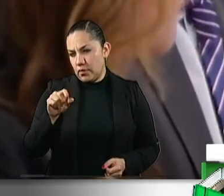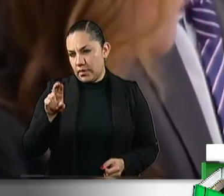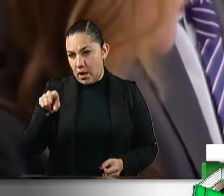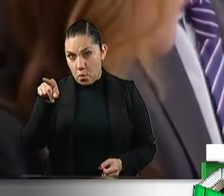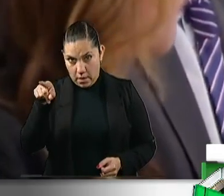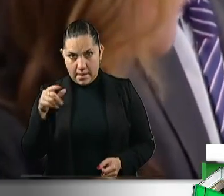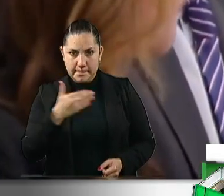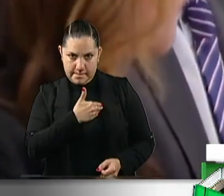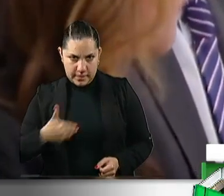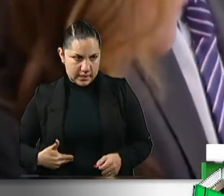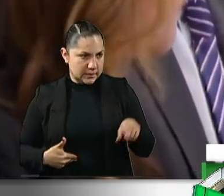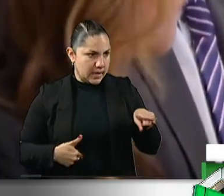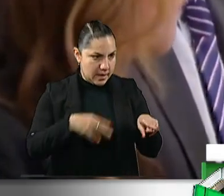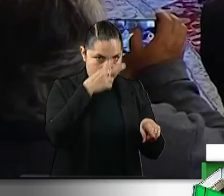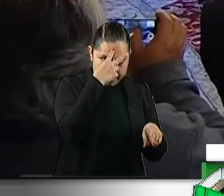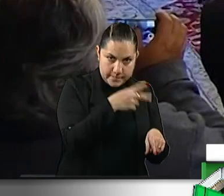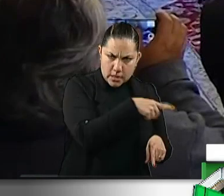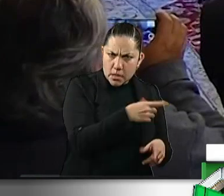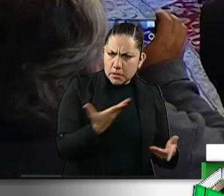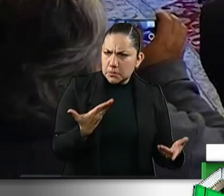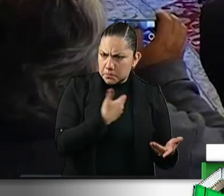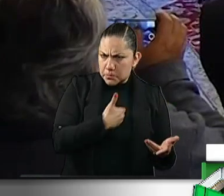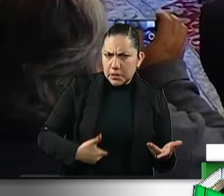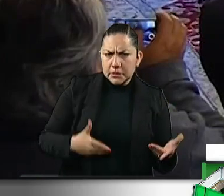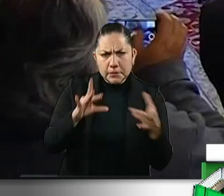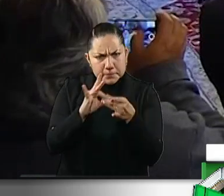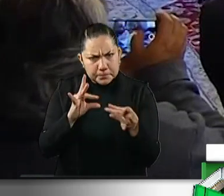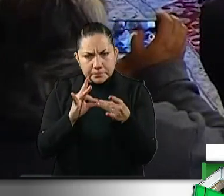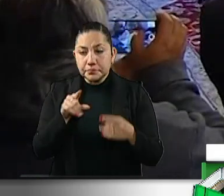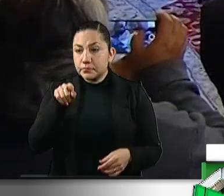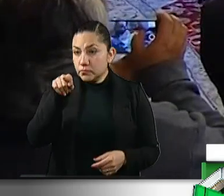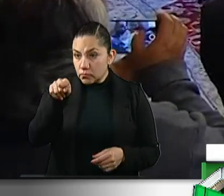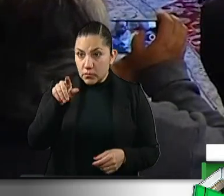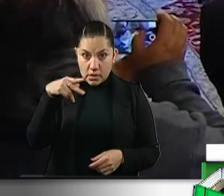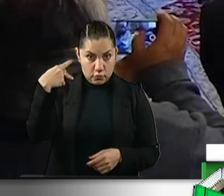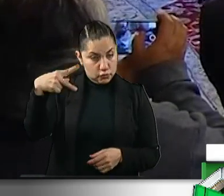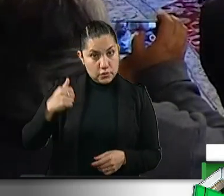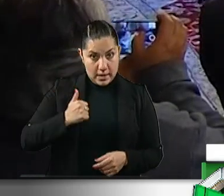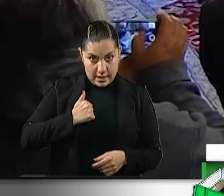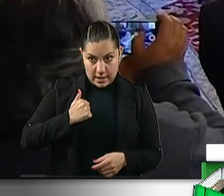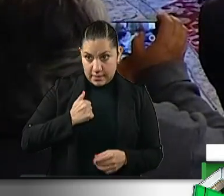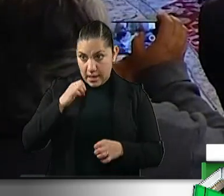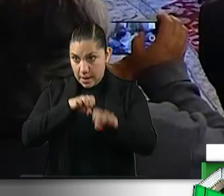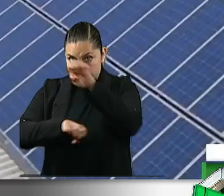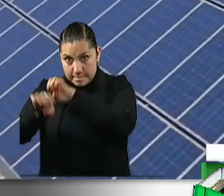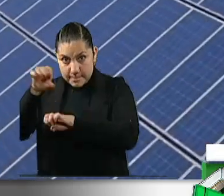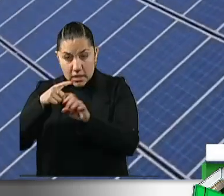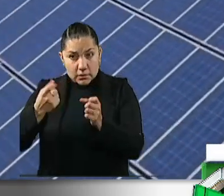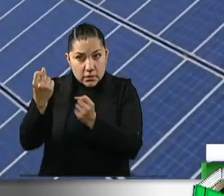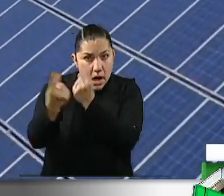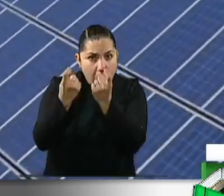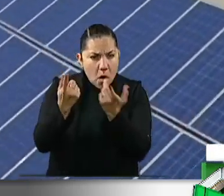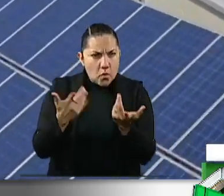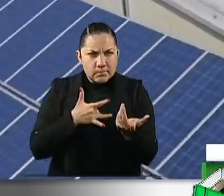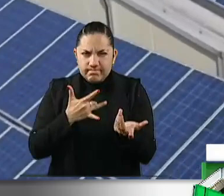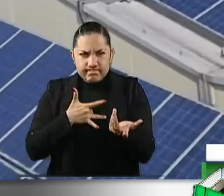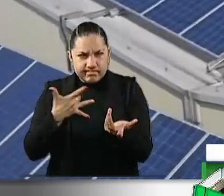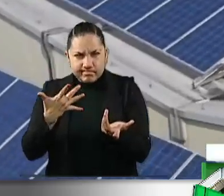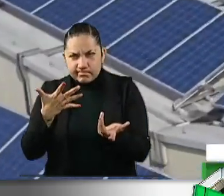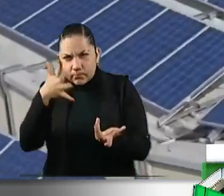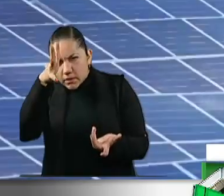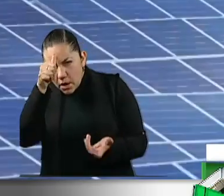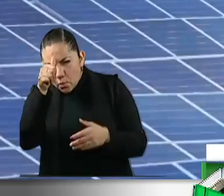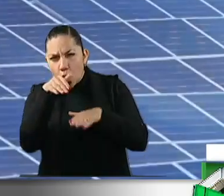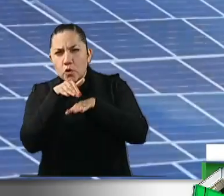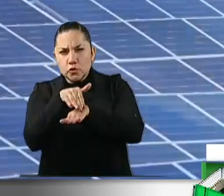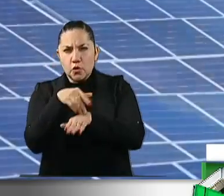se comprometió a recibir personalmente a empresas de aquel país que tienen inquietudes sobre la política energética de México ello